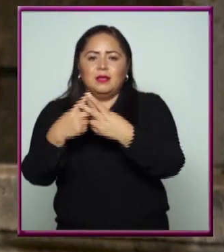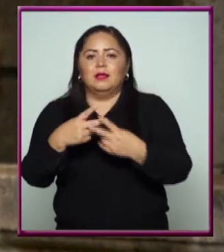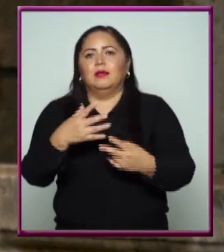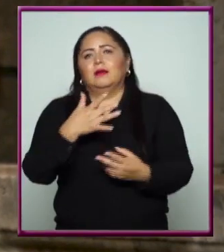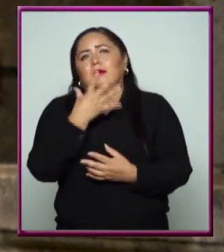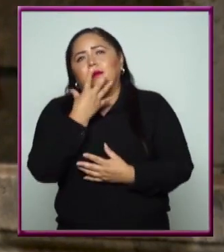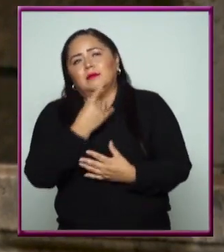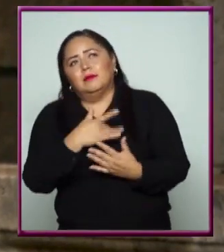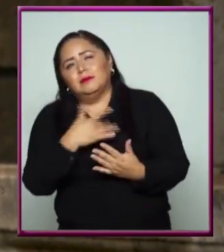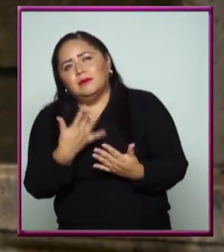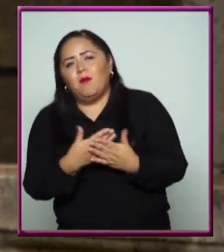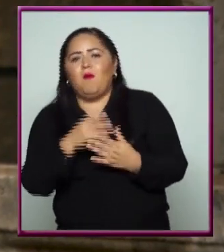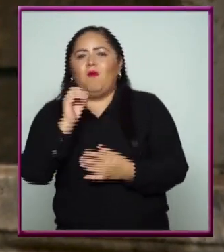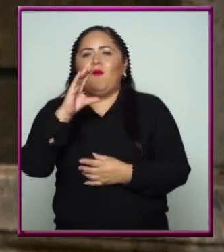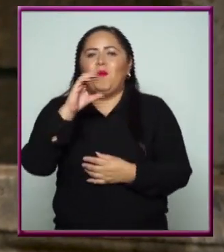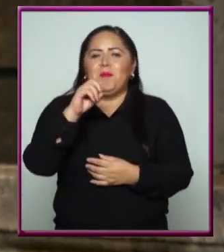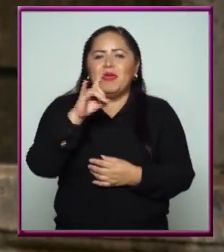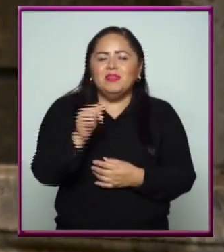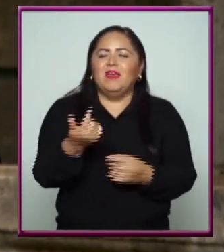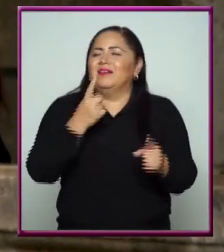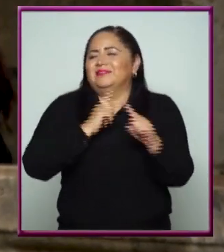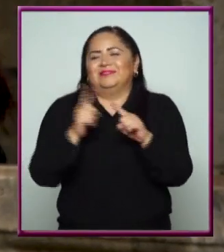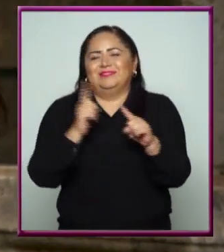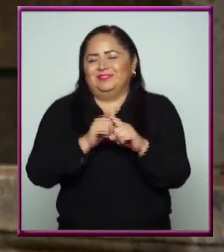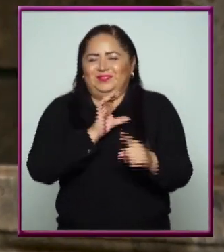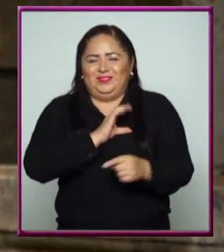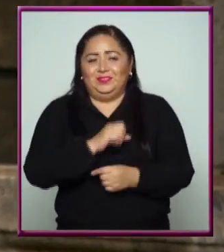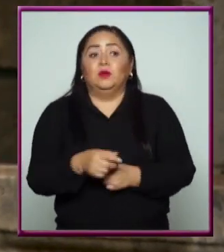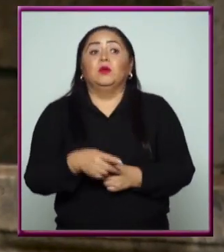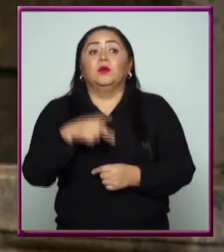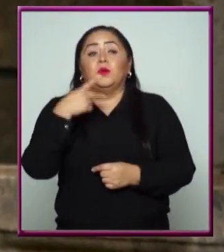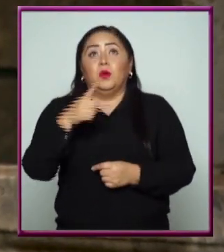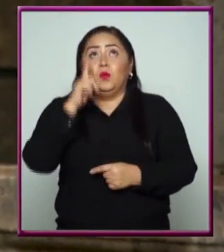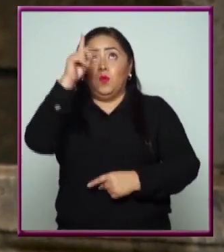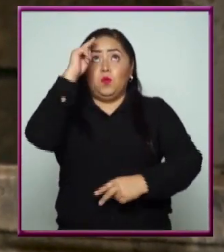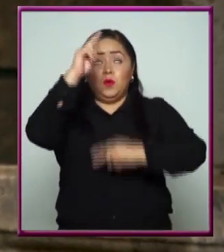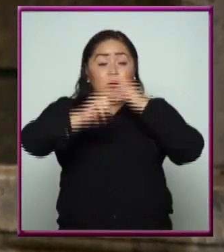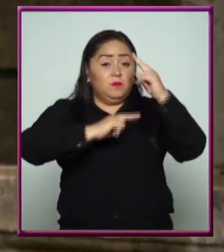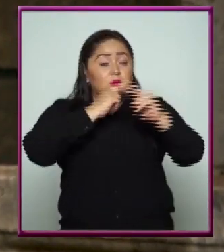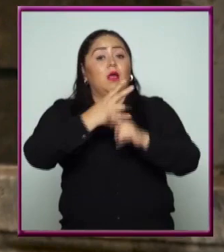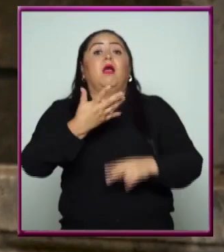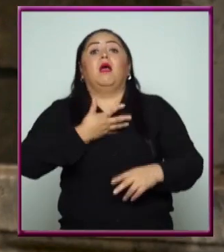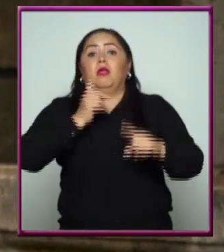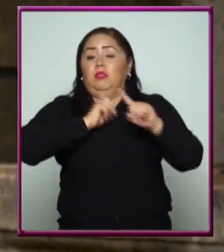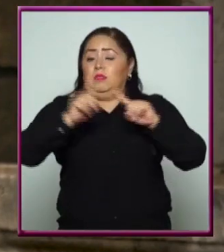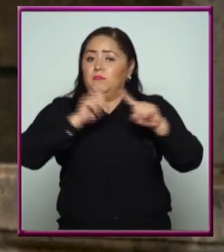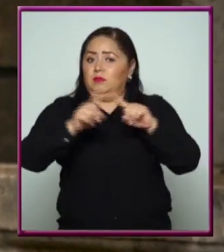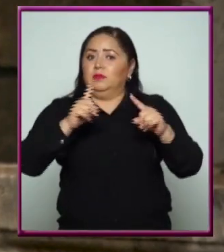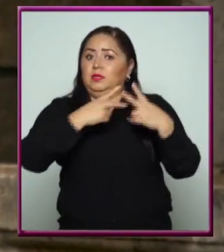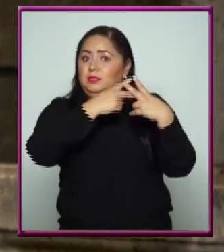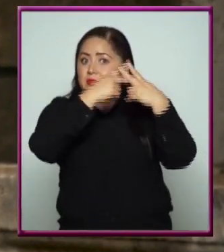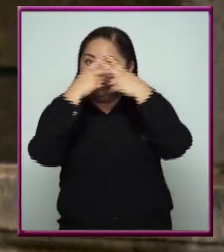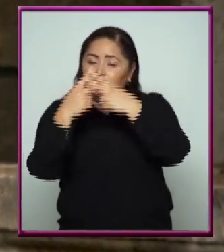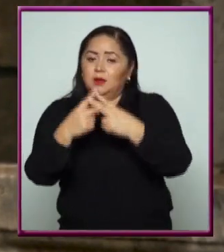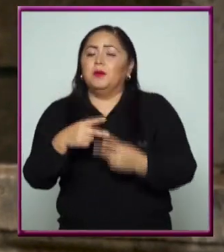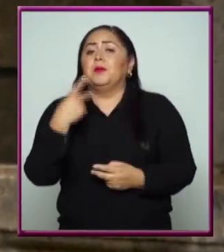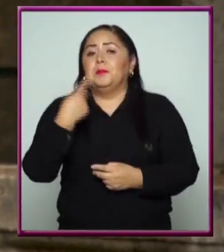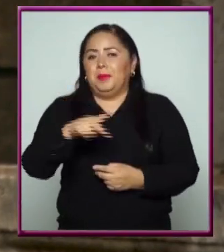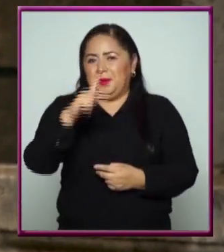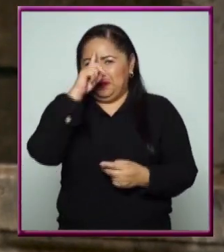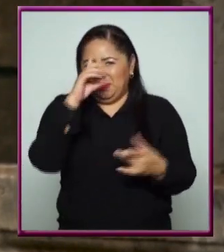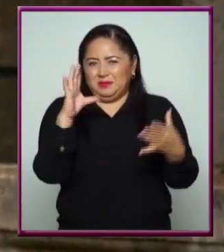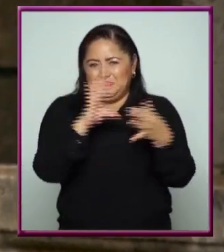de romance o de comedia, mi favorita. Pues en el universo también hay varios tipos de estrellas. Pero